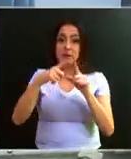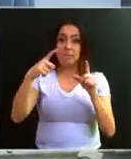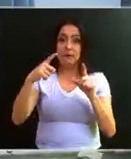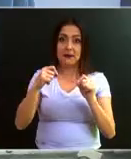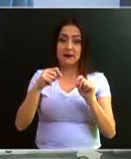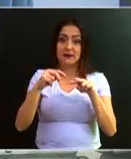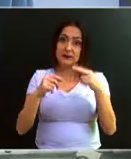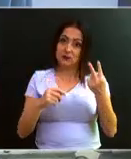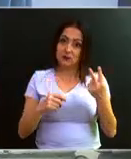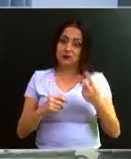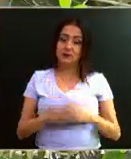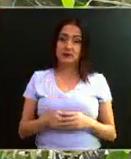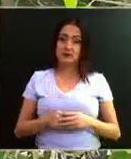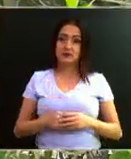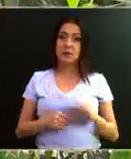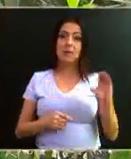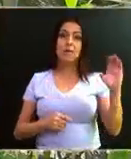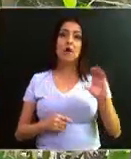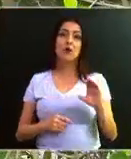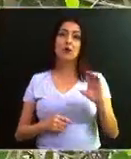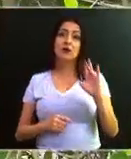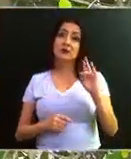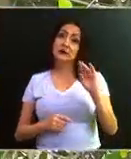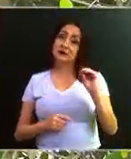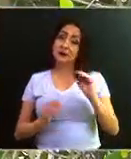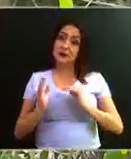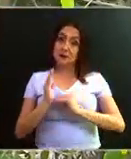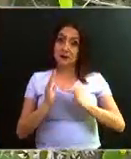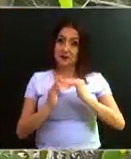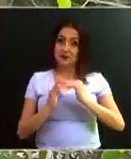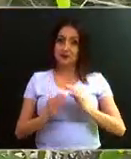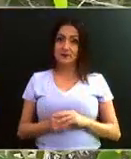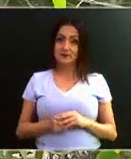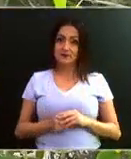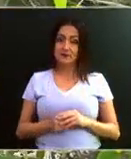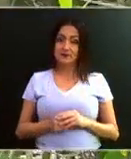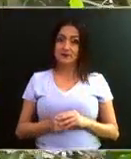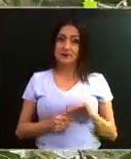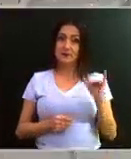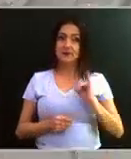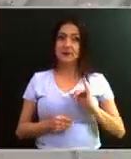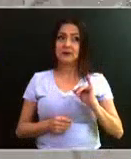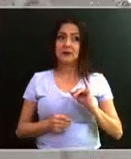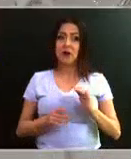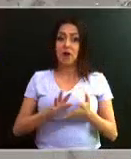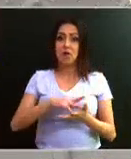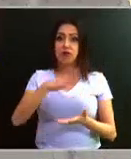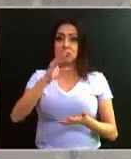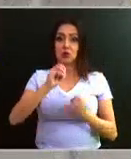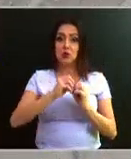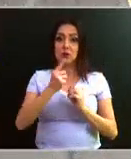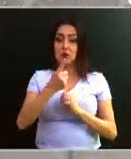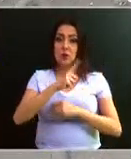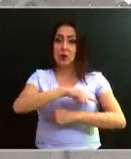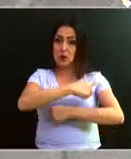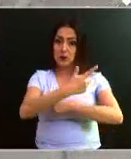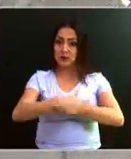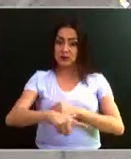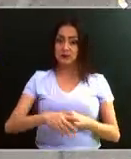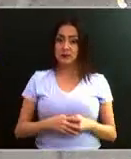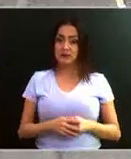la segunda emisión por un monto de 70 millones de colones. Por otra parte, el acumulado 1 de la Junta de Protección